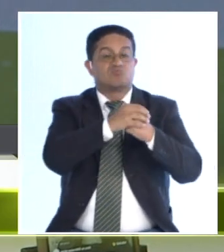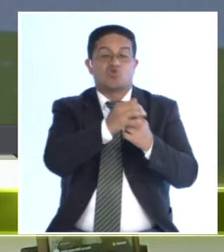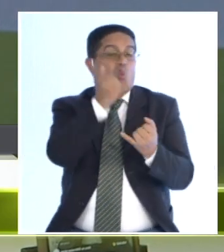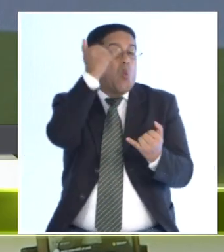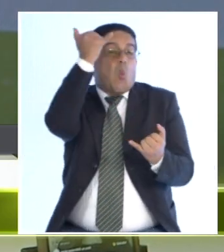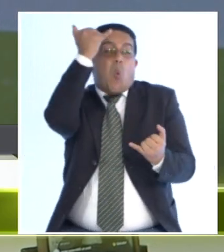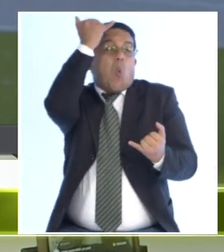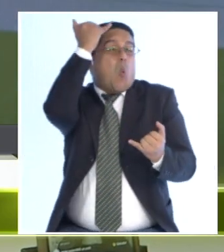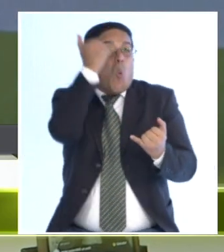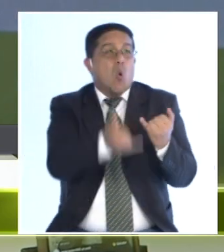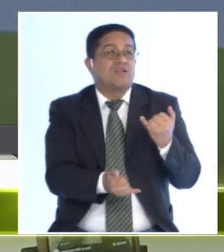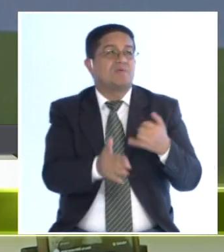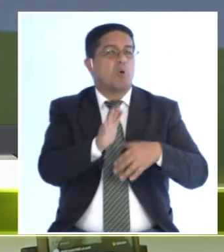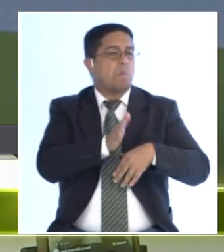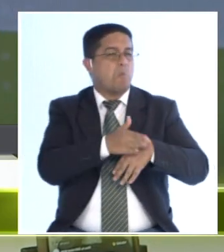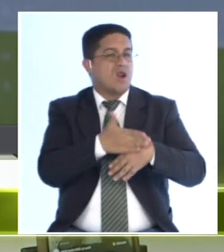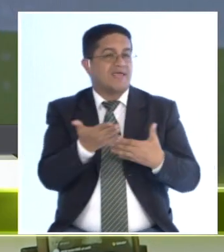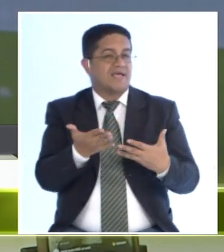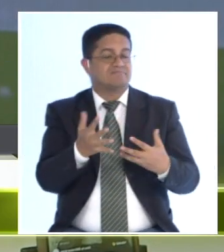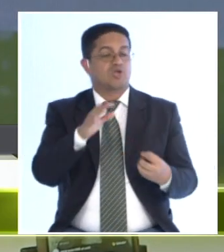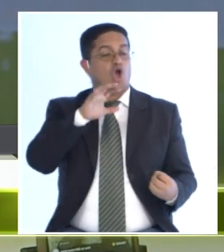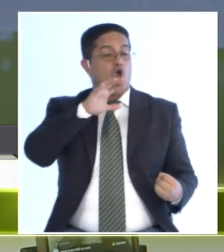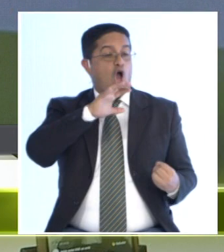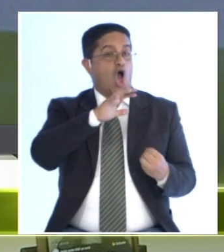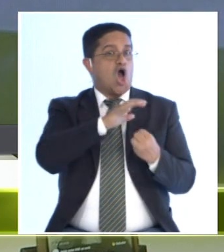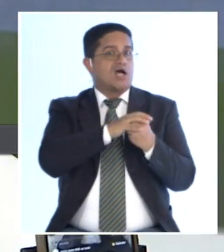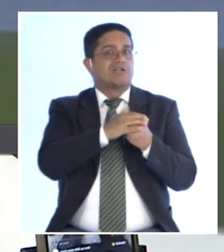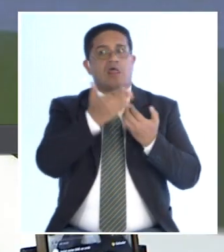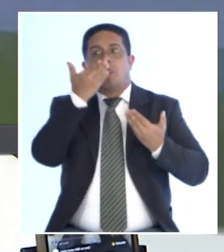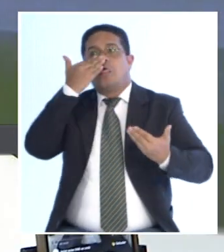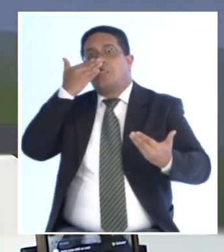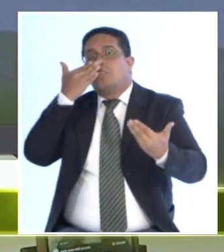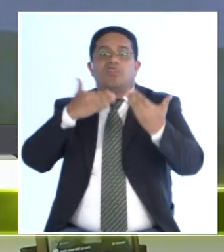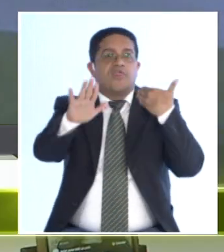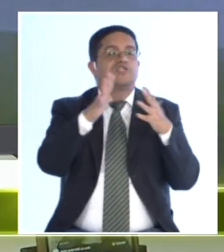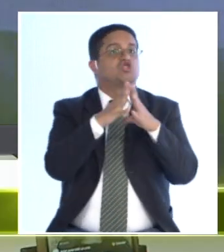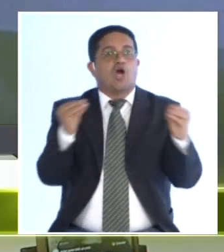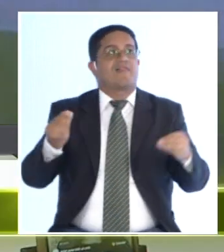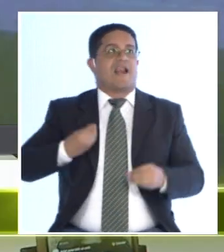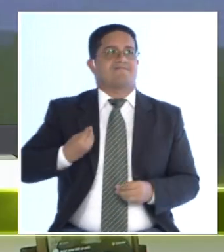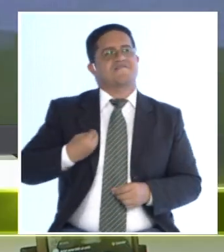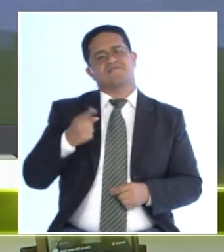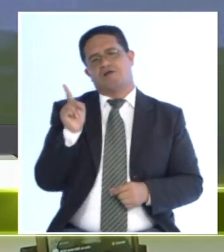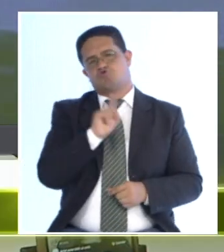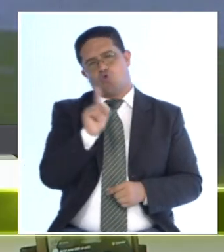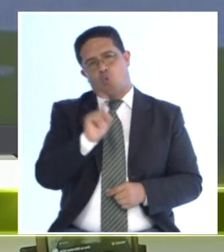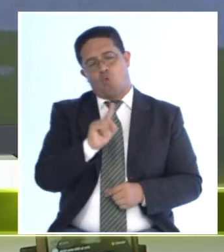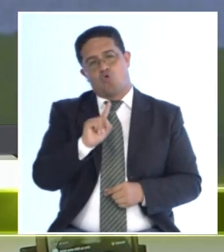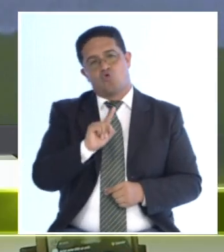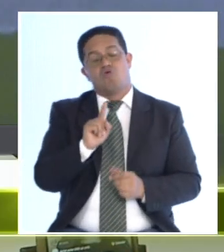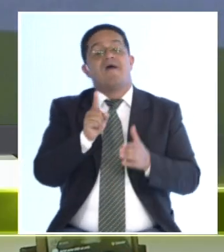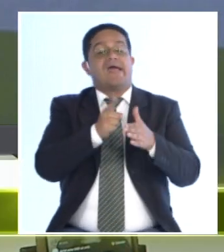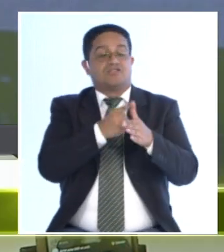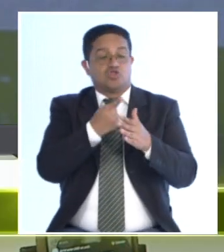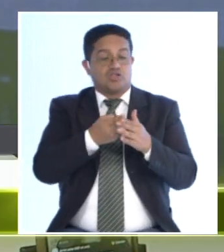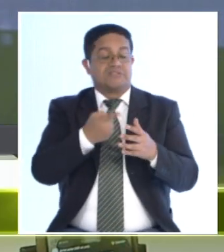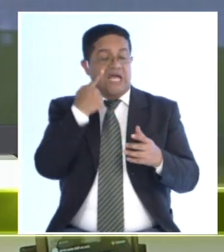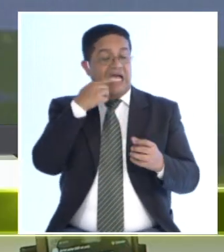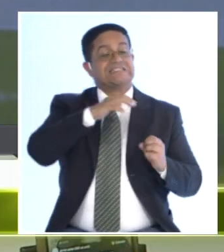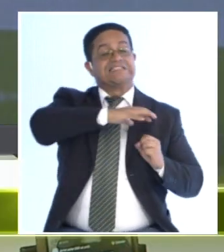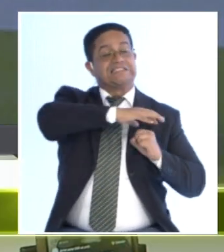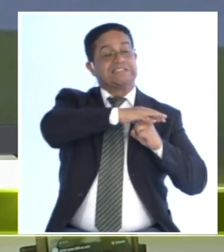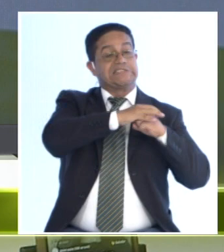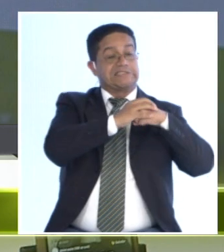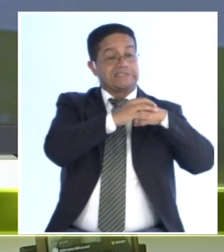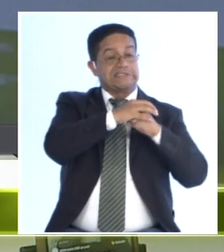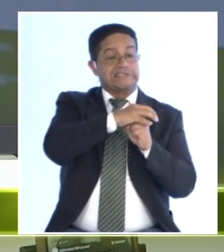porque precisamente las prótesis no están hechas para durar toda la vida de ese paciente tan joven. Entonces son prótesis que usualmente